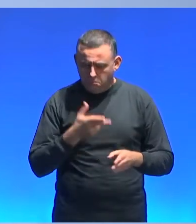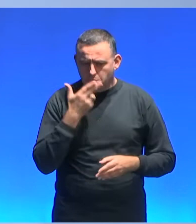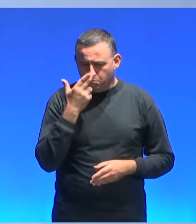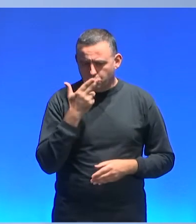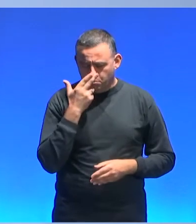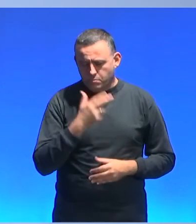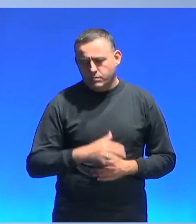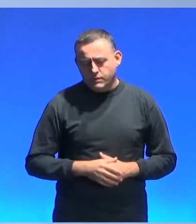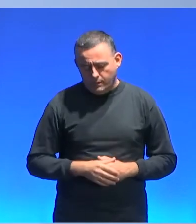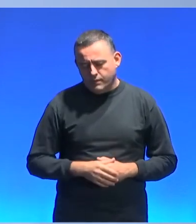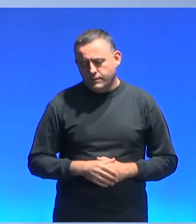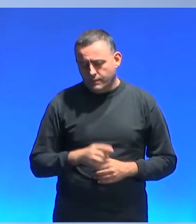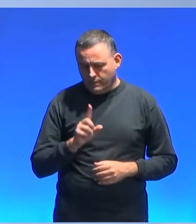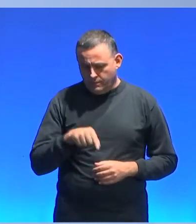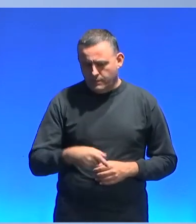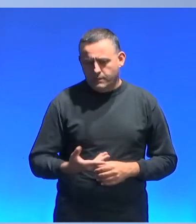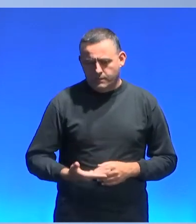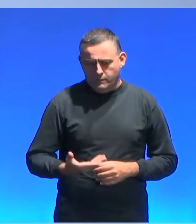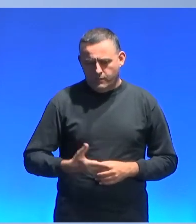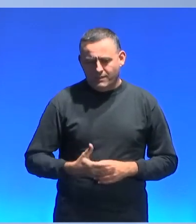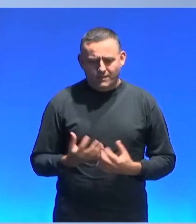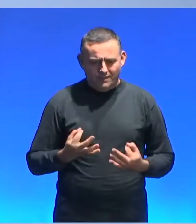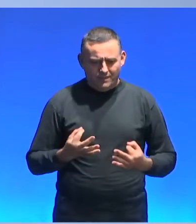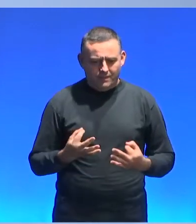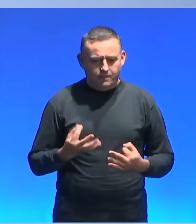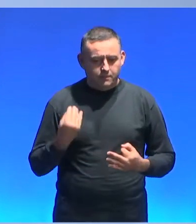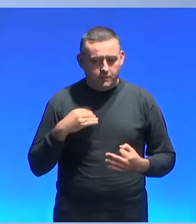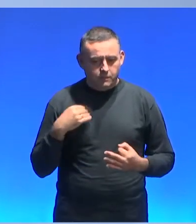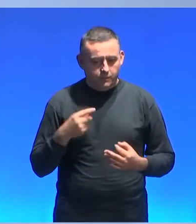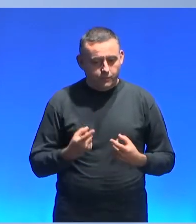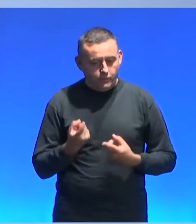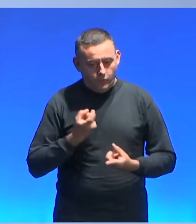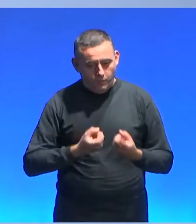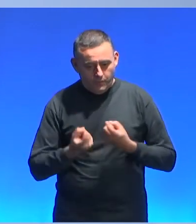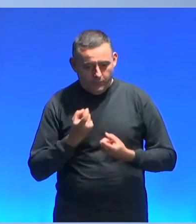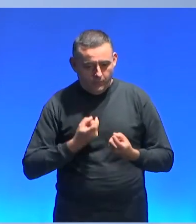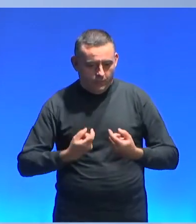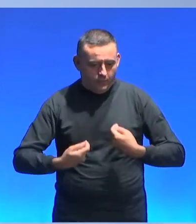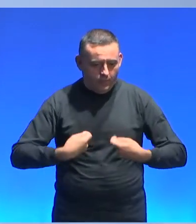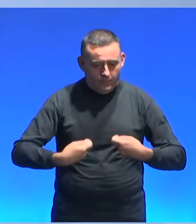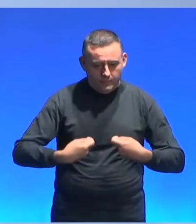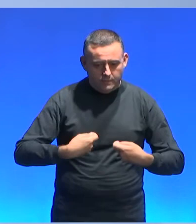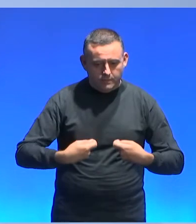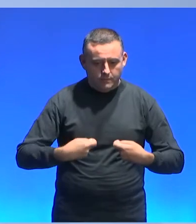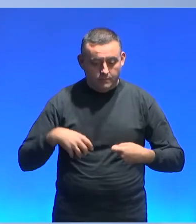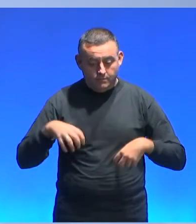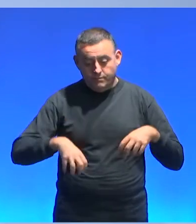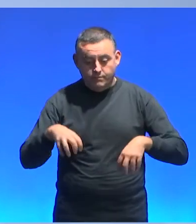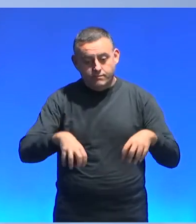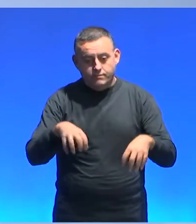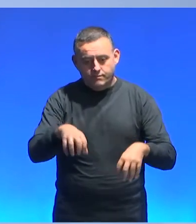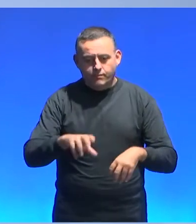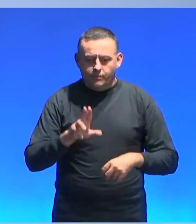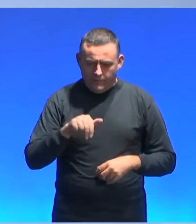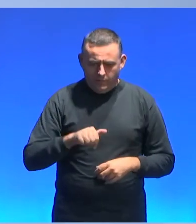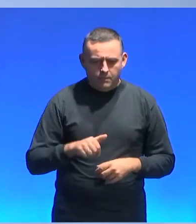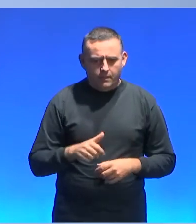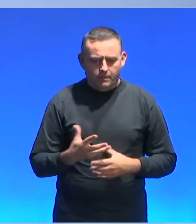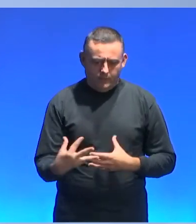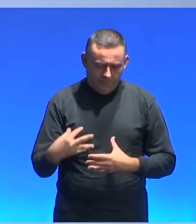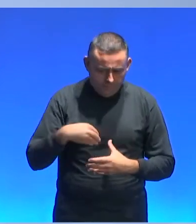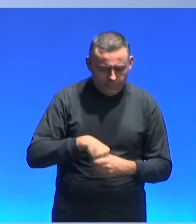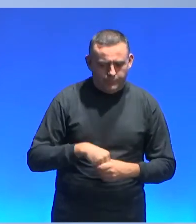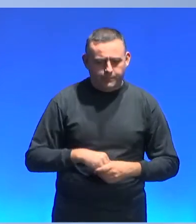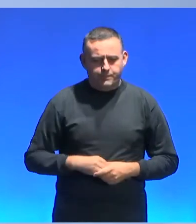importante, involucrar los comercios. El tema es que el vecindario